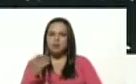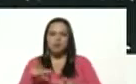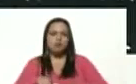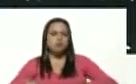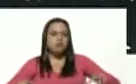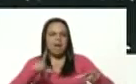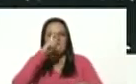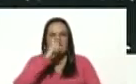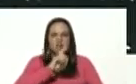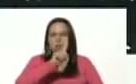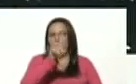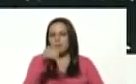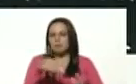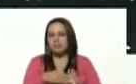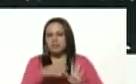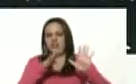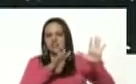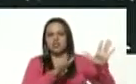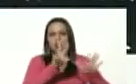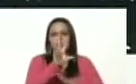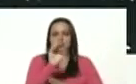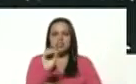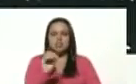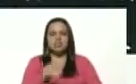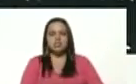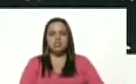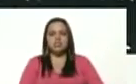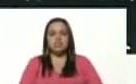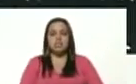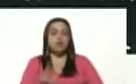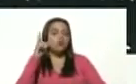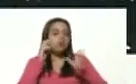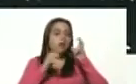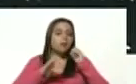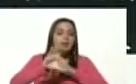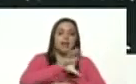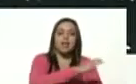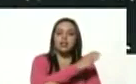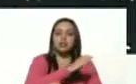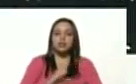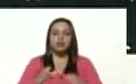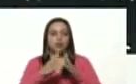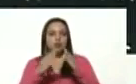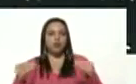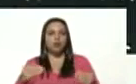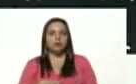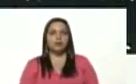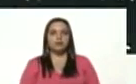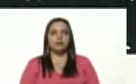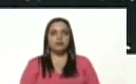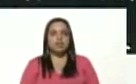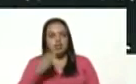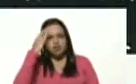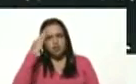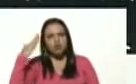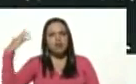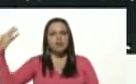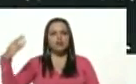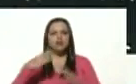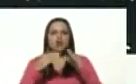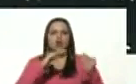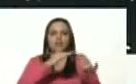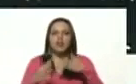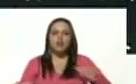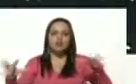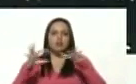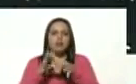1980, y escuchábamos aquel canto, canción con todos, y soñábamos, todos los barrios